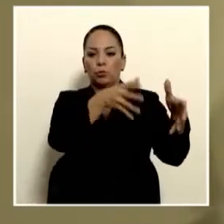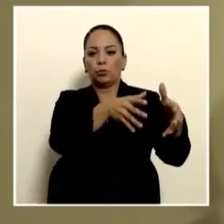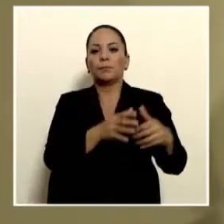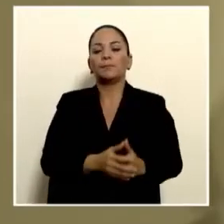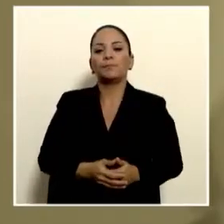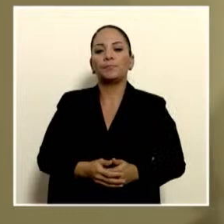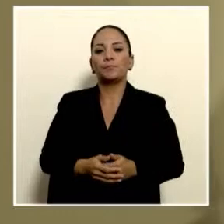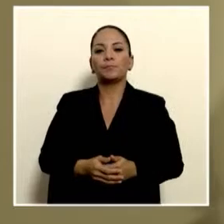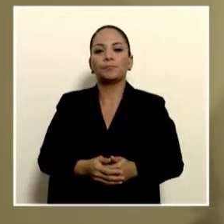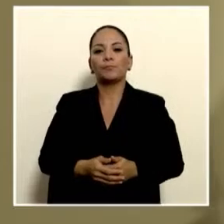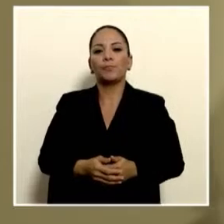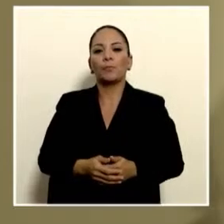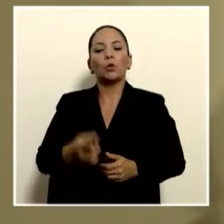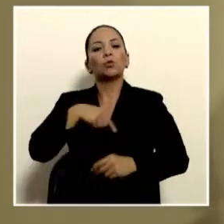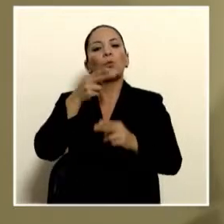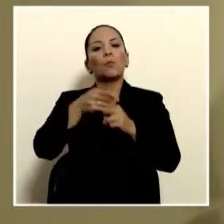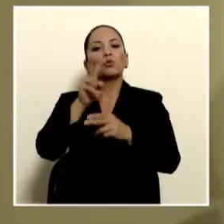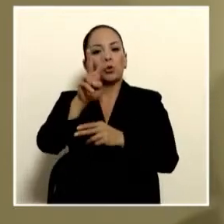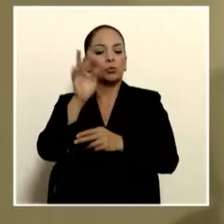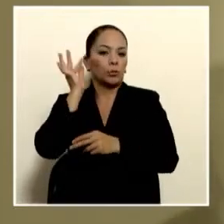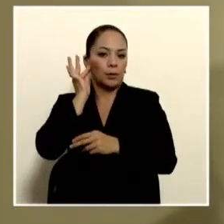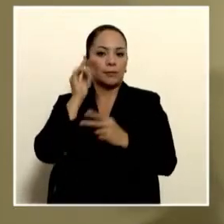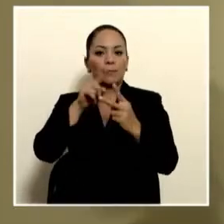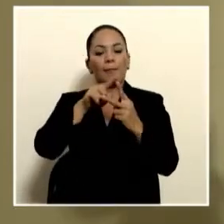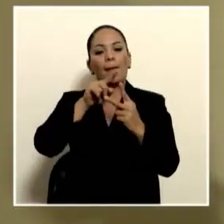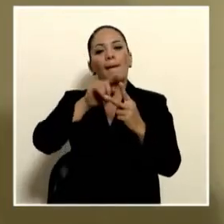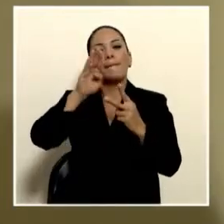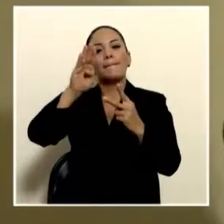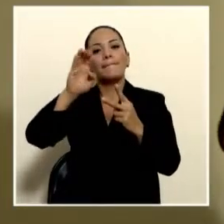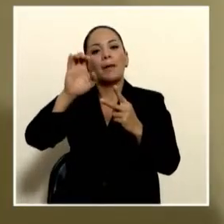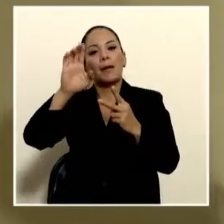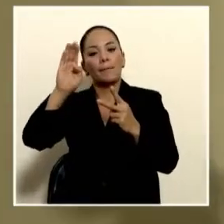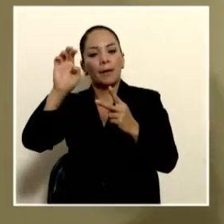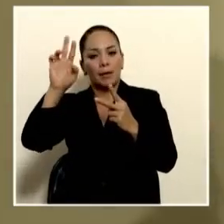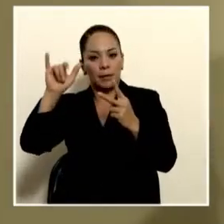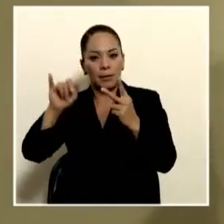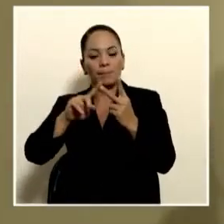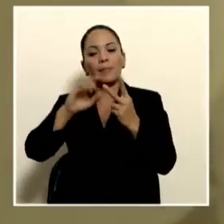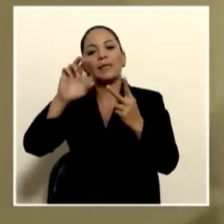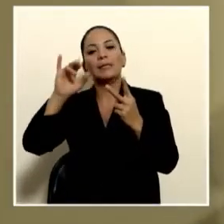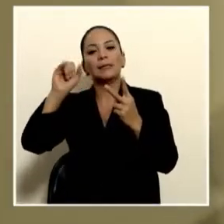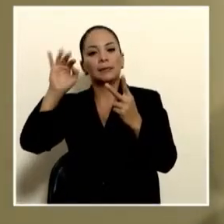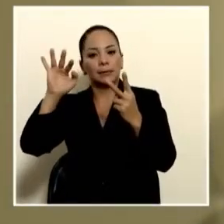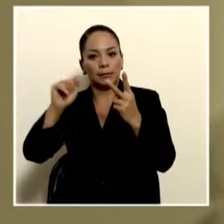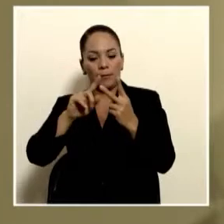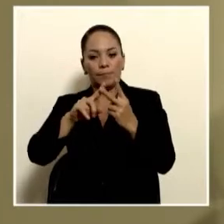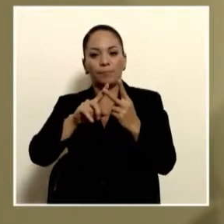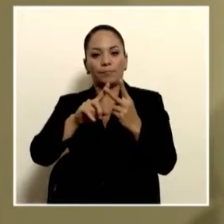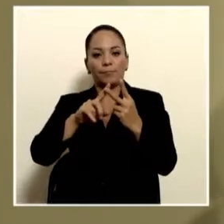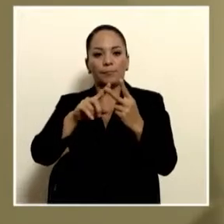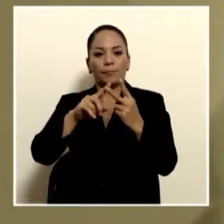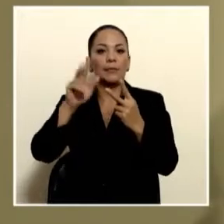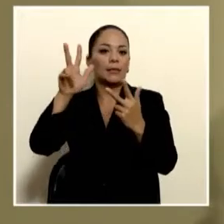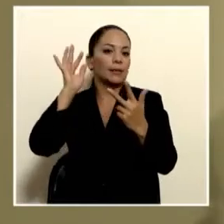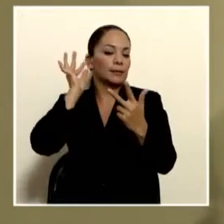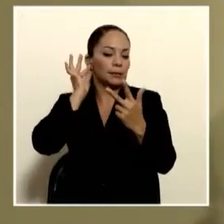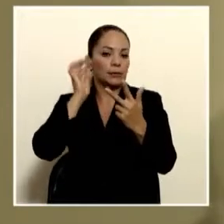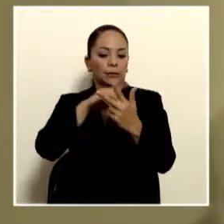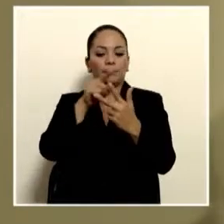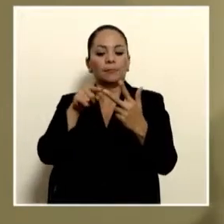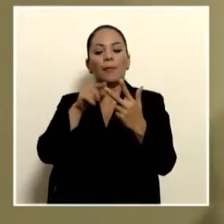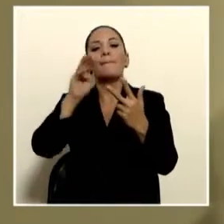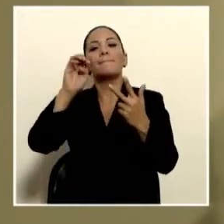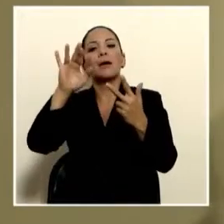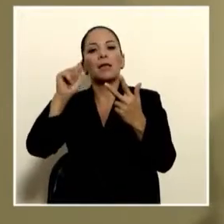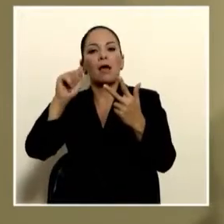Nombramos a 2 señoras, a doña Beverly Hernández Castro, Crisia Coto Morales, a 3 señoras, perdón, y a